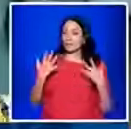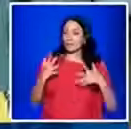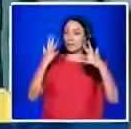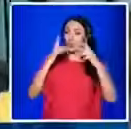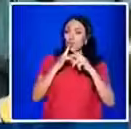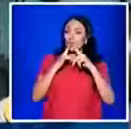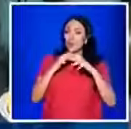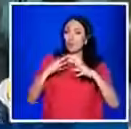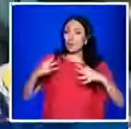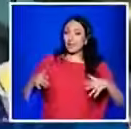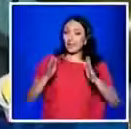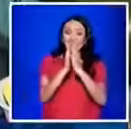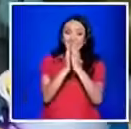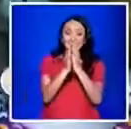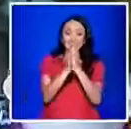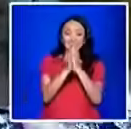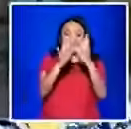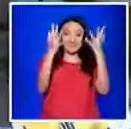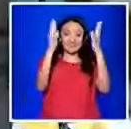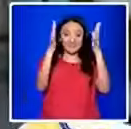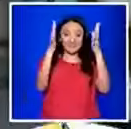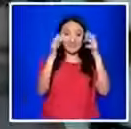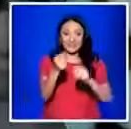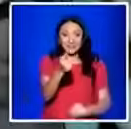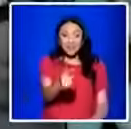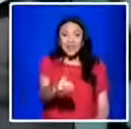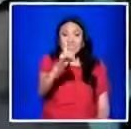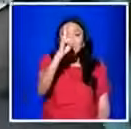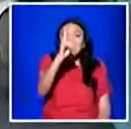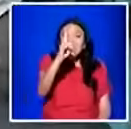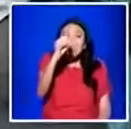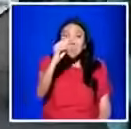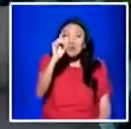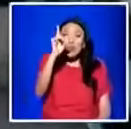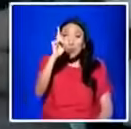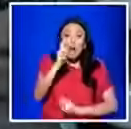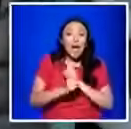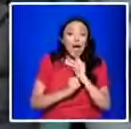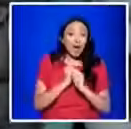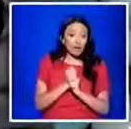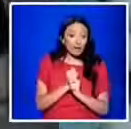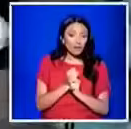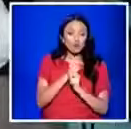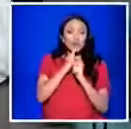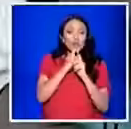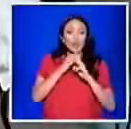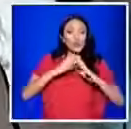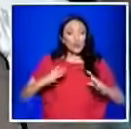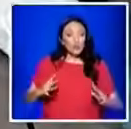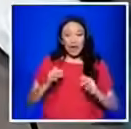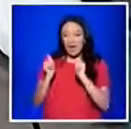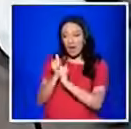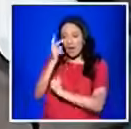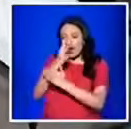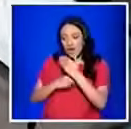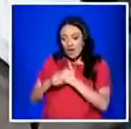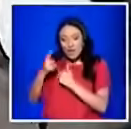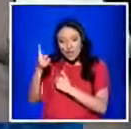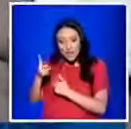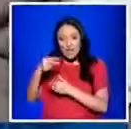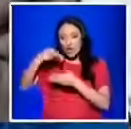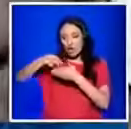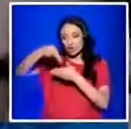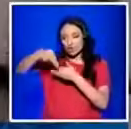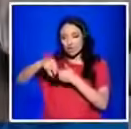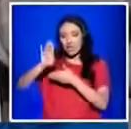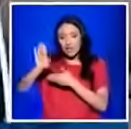al cumpleañero, ahí está. 101 años que lo celebra de esta manera, con sus hijos, con sus nietos,